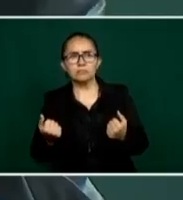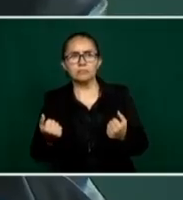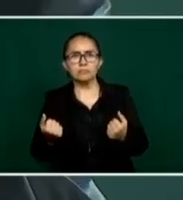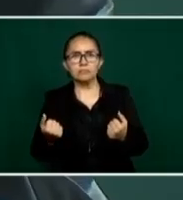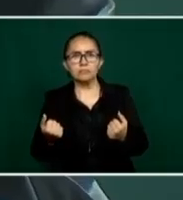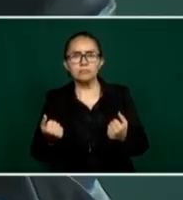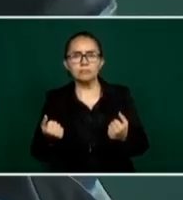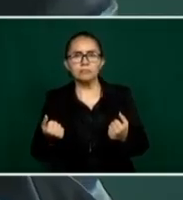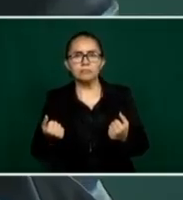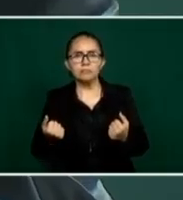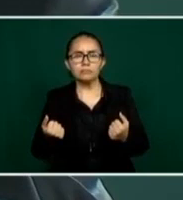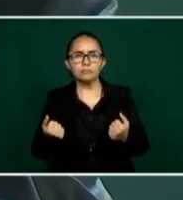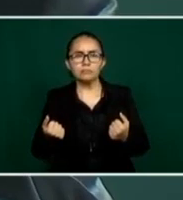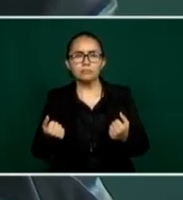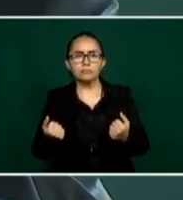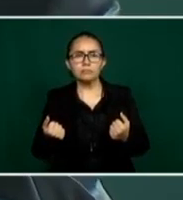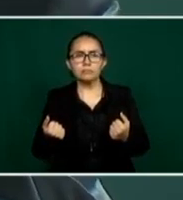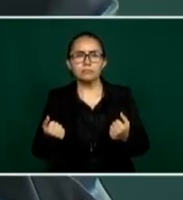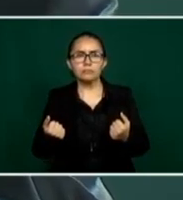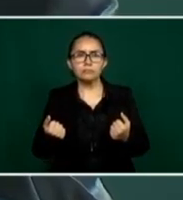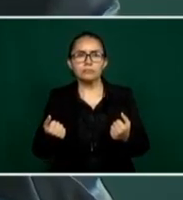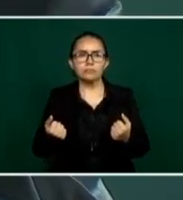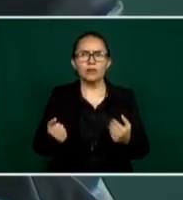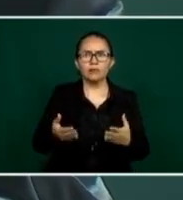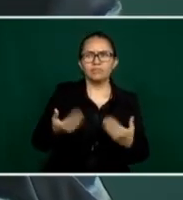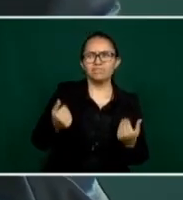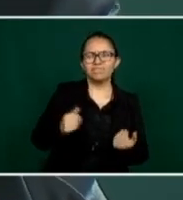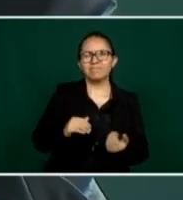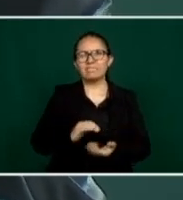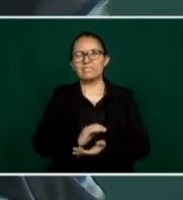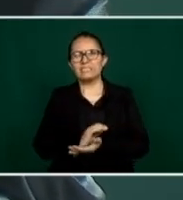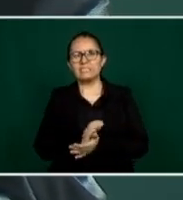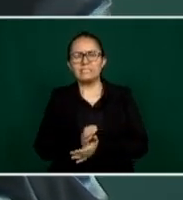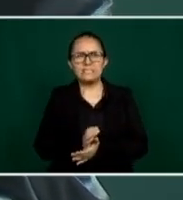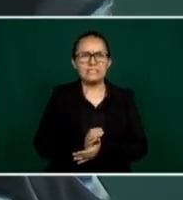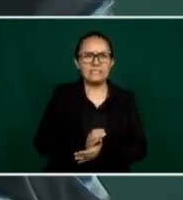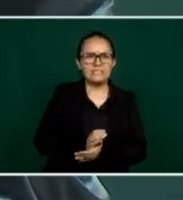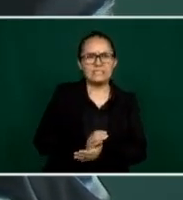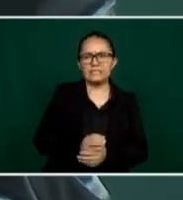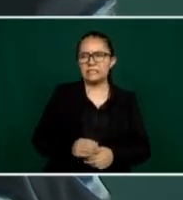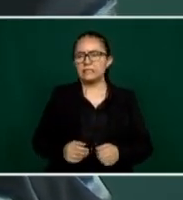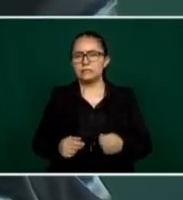que no haya frustración, que es lo peor que puede haber,